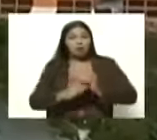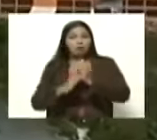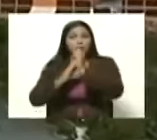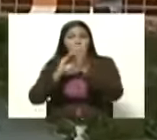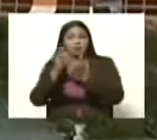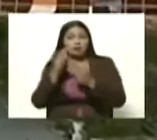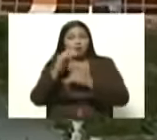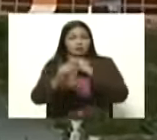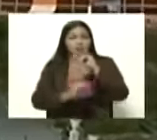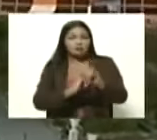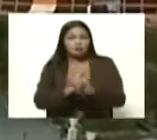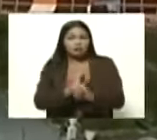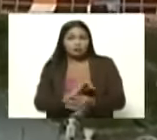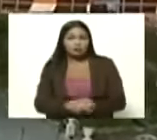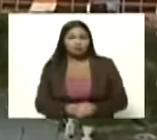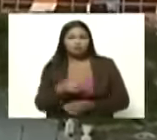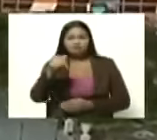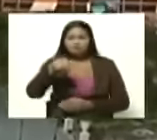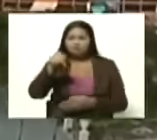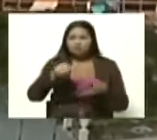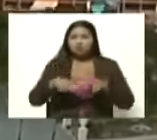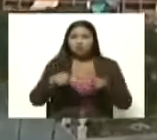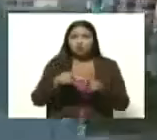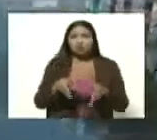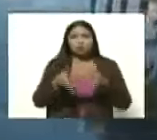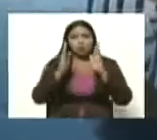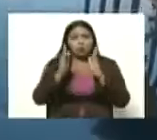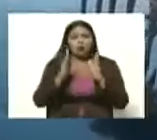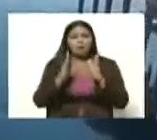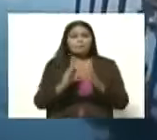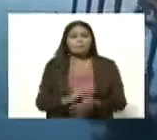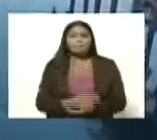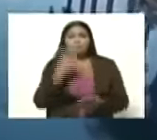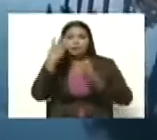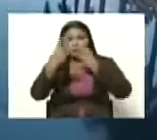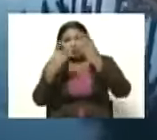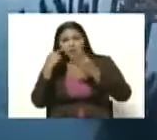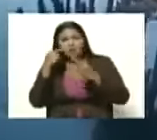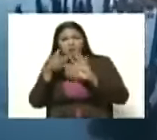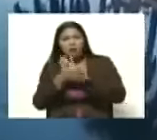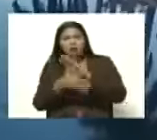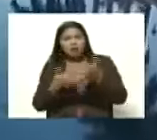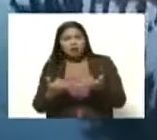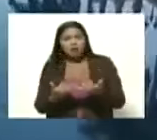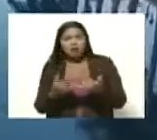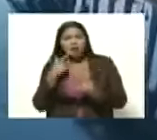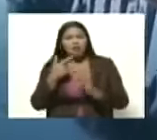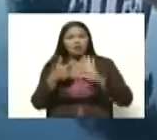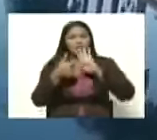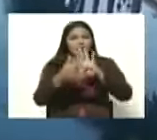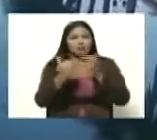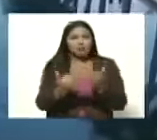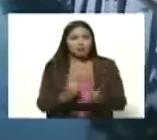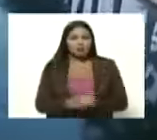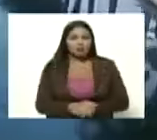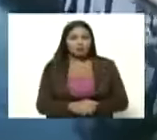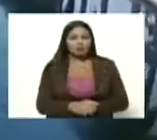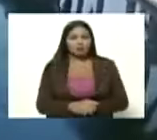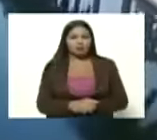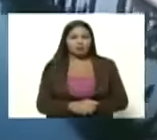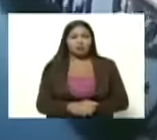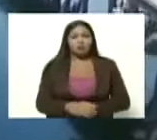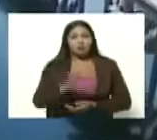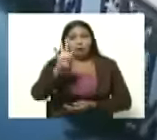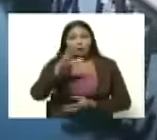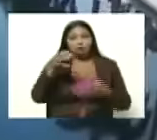extranjeras acá en este monumental paseo estaremos viendo lo que será entonces la demostración de los cuatro